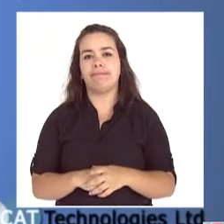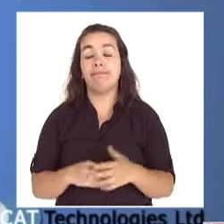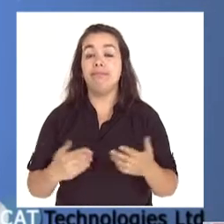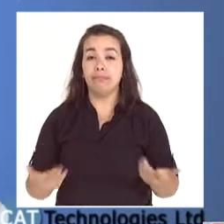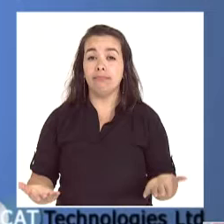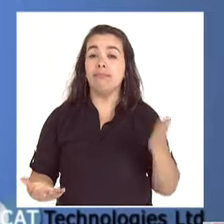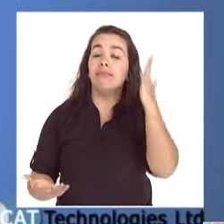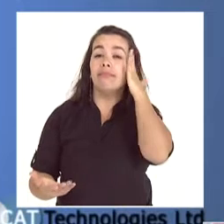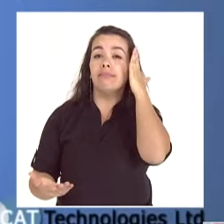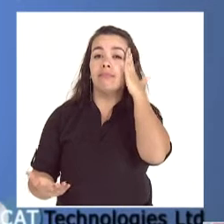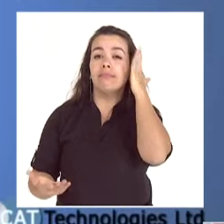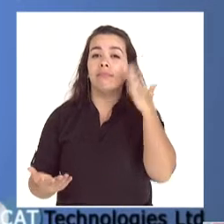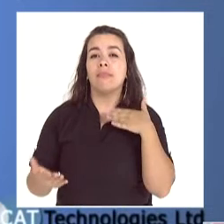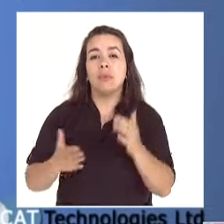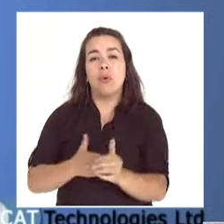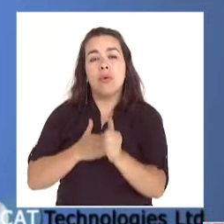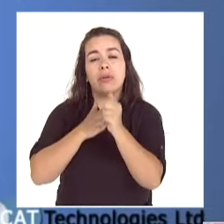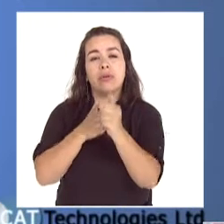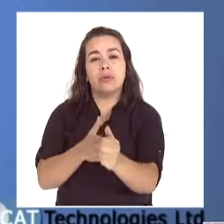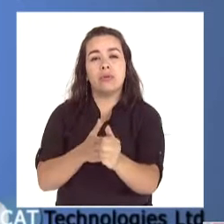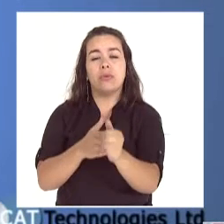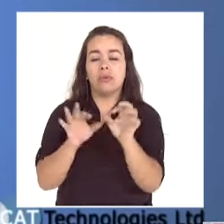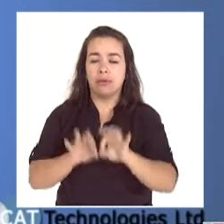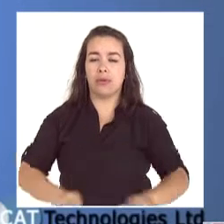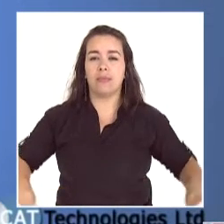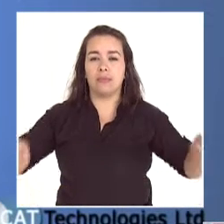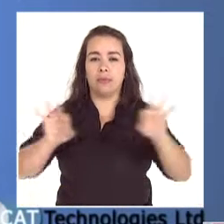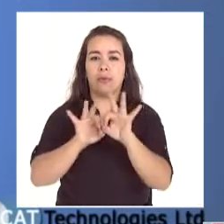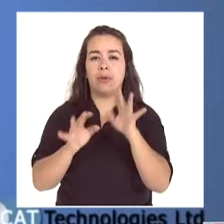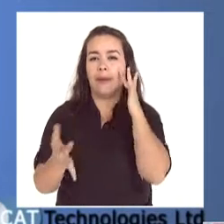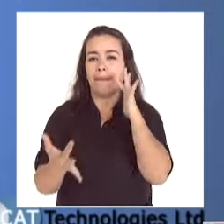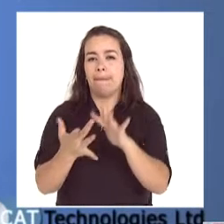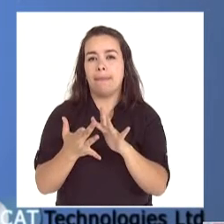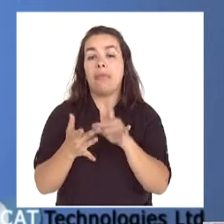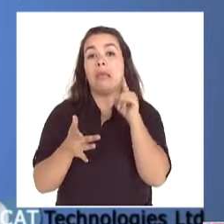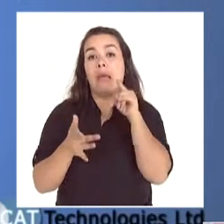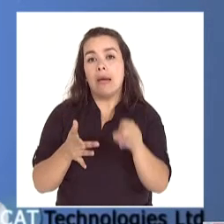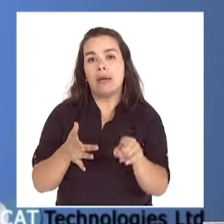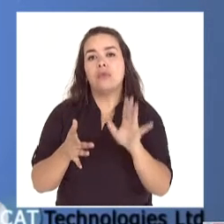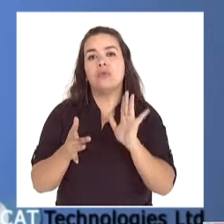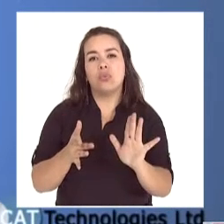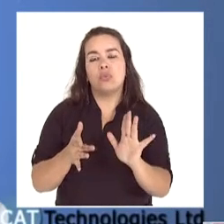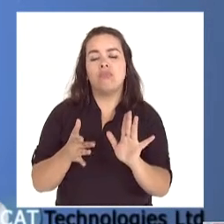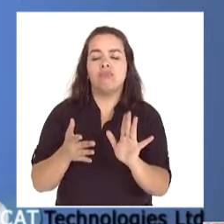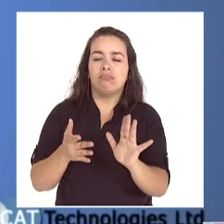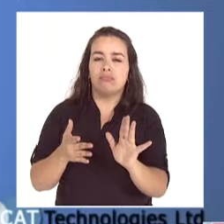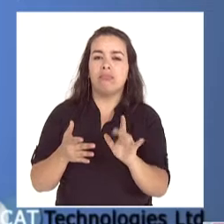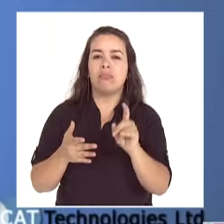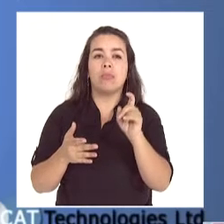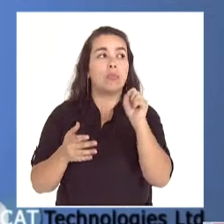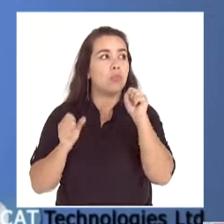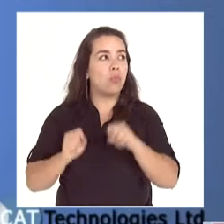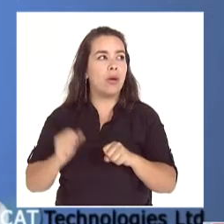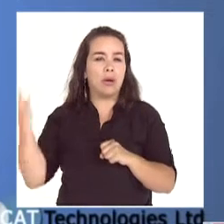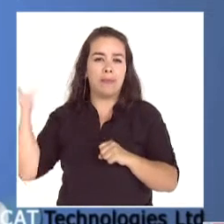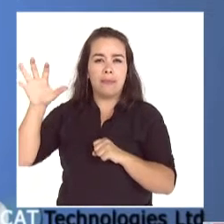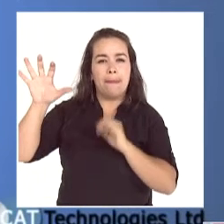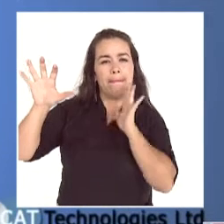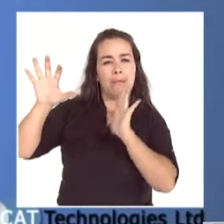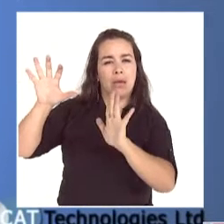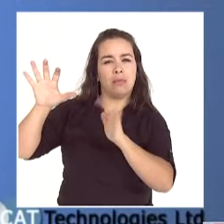pues digamos la orientación anatómica apropiada. Ahí administraron el medio de contraste, y si pueden poner pausa en esta imagen por